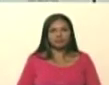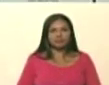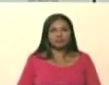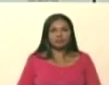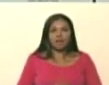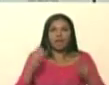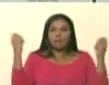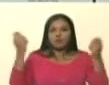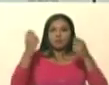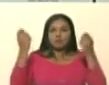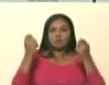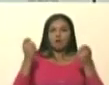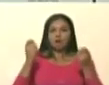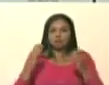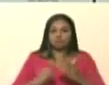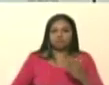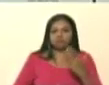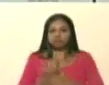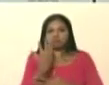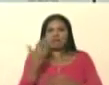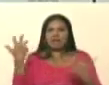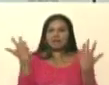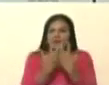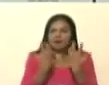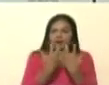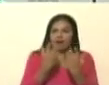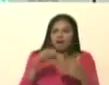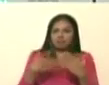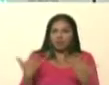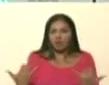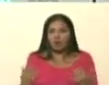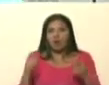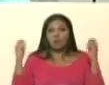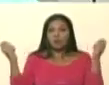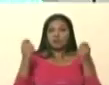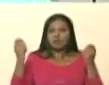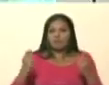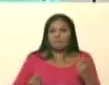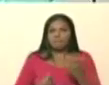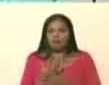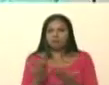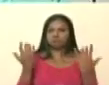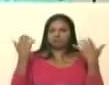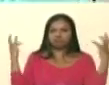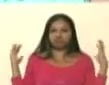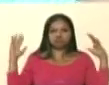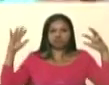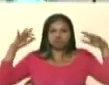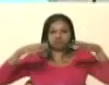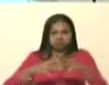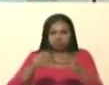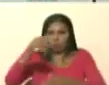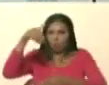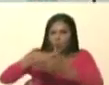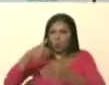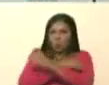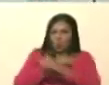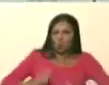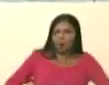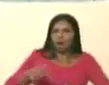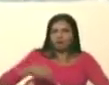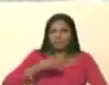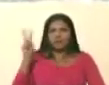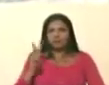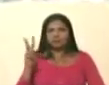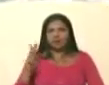prosperidad va a surgir de una guerra o que la prosperidad va a surgir de una invasión y un ejército extranjero o que